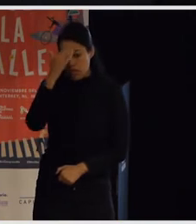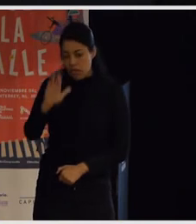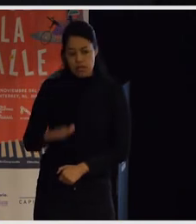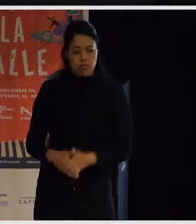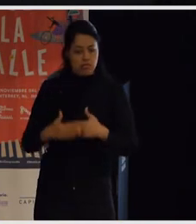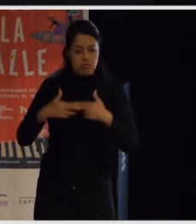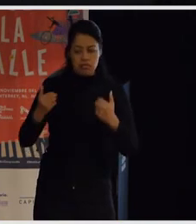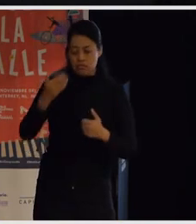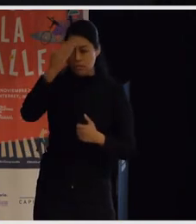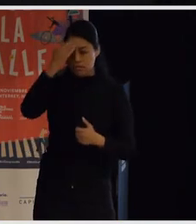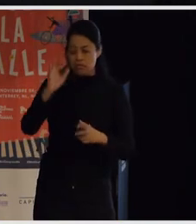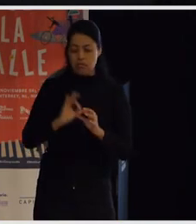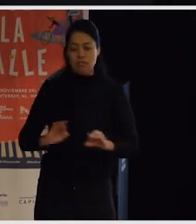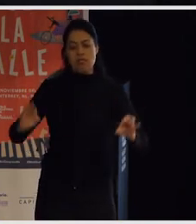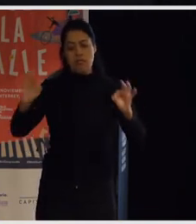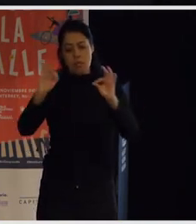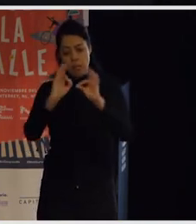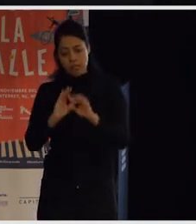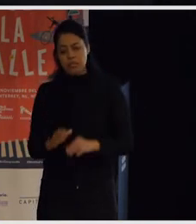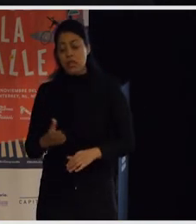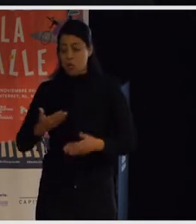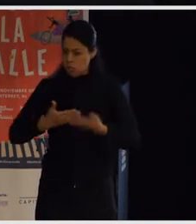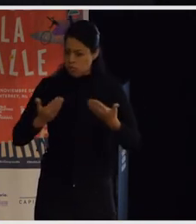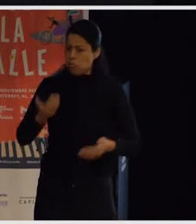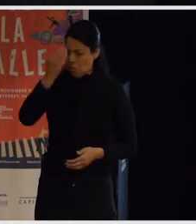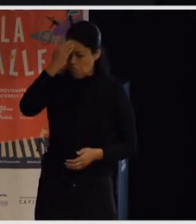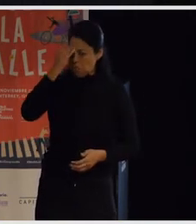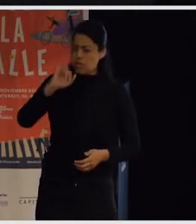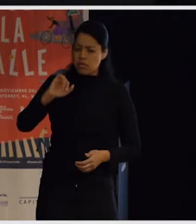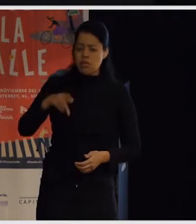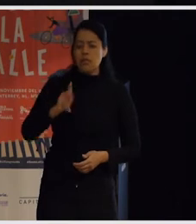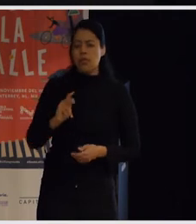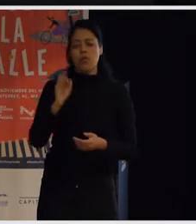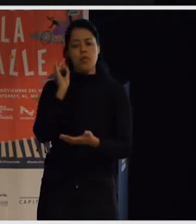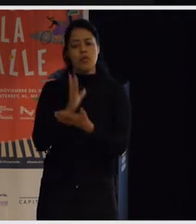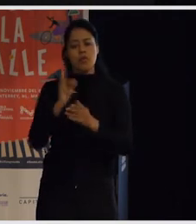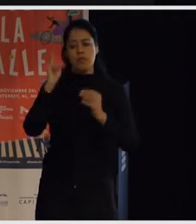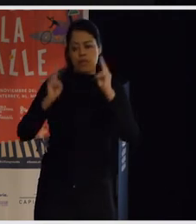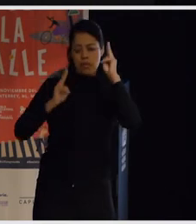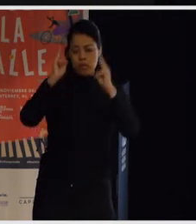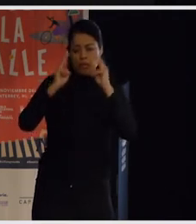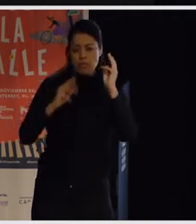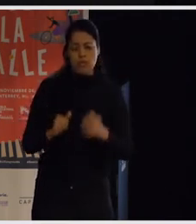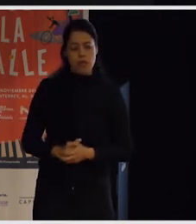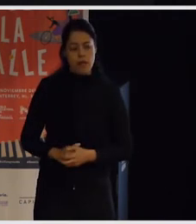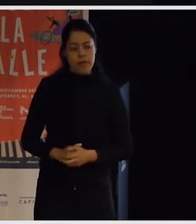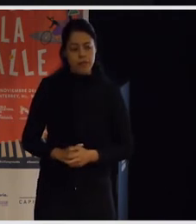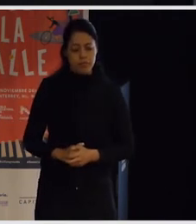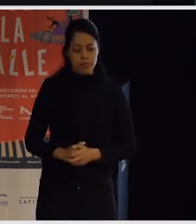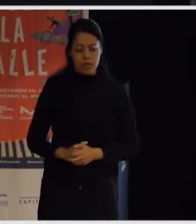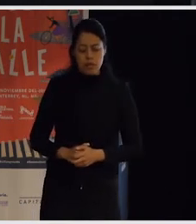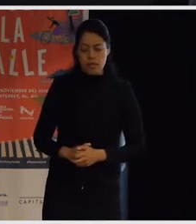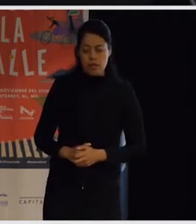conoce como la importancia que has tenido cómo es ese espacio no también aumenta como dentro